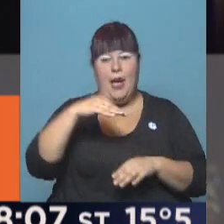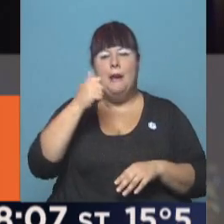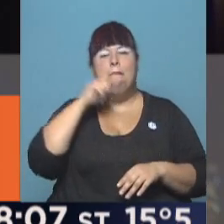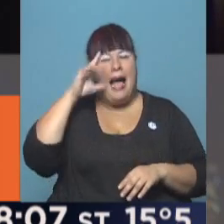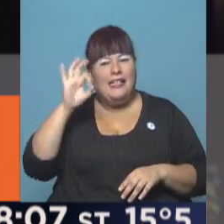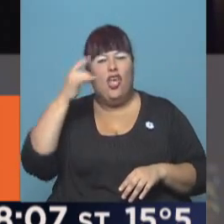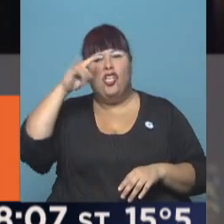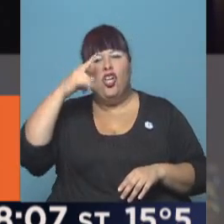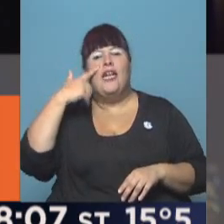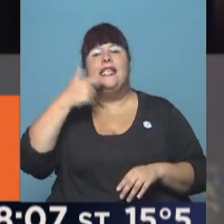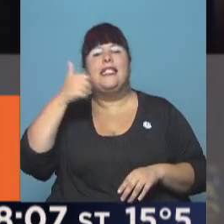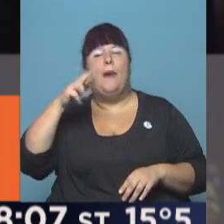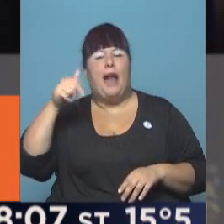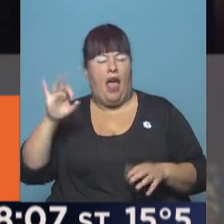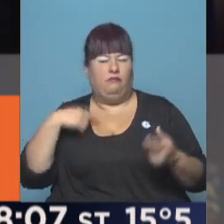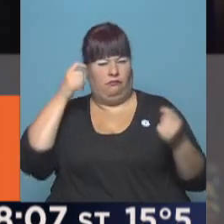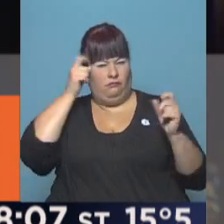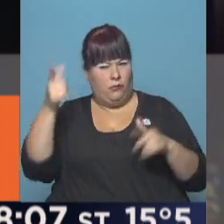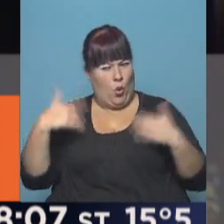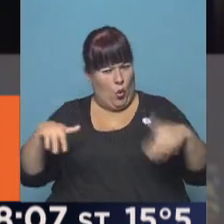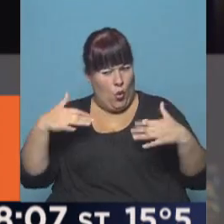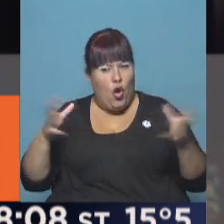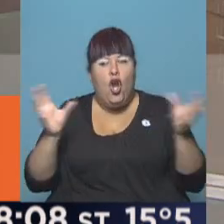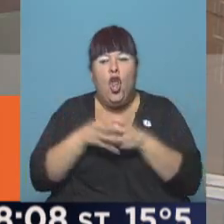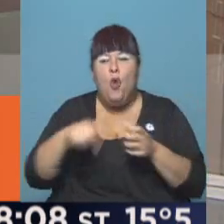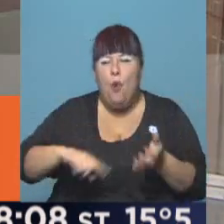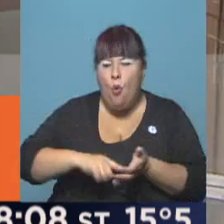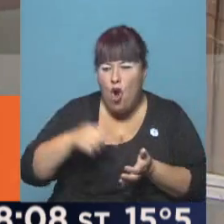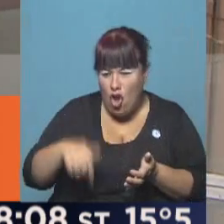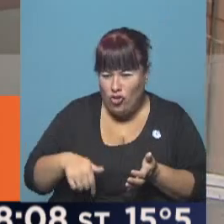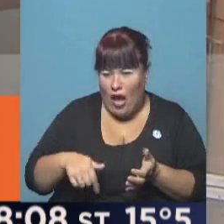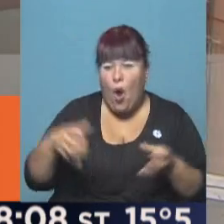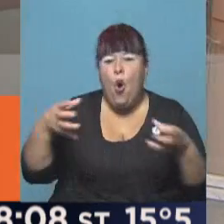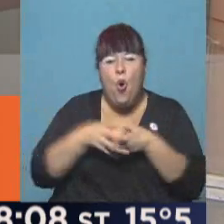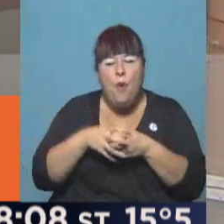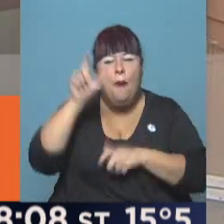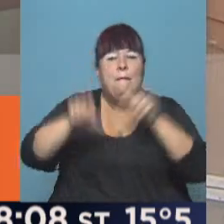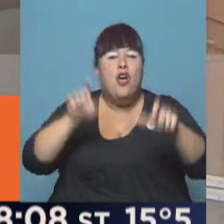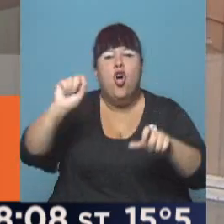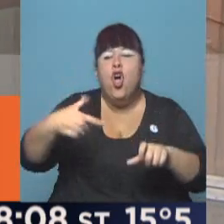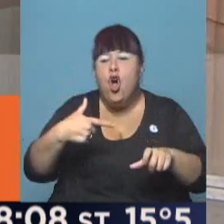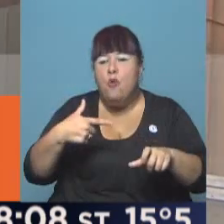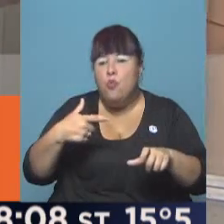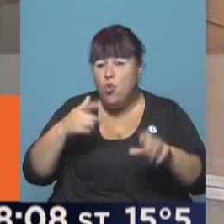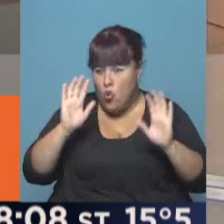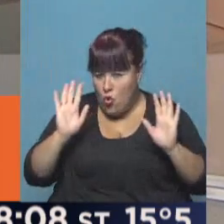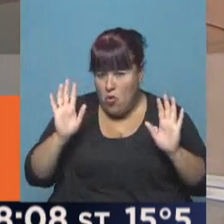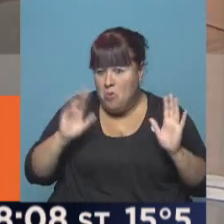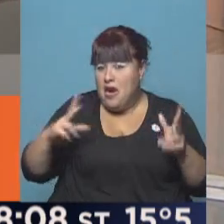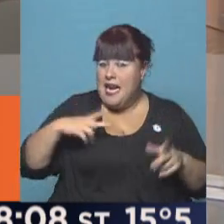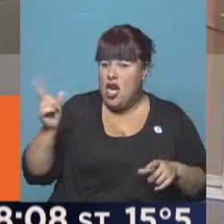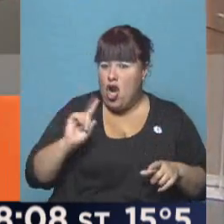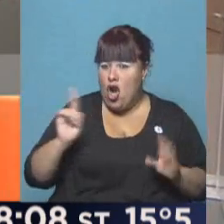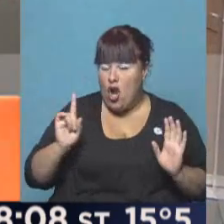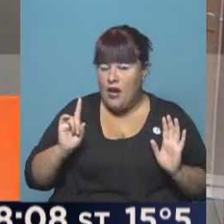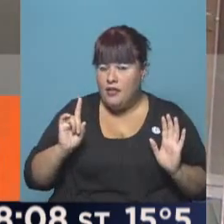Mateo del Toro y Zambrano. Entonces uno dice, caramba, la Junta de Buenos Aires es una junta de gente que efectivamente no tienen